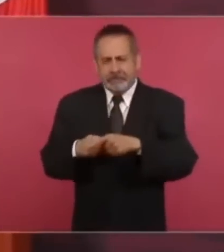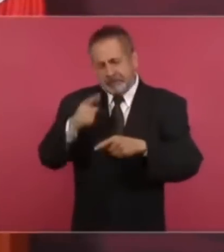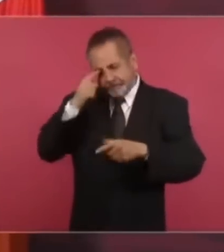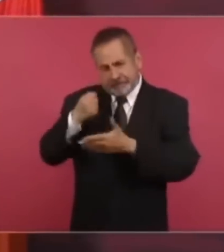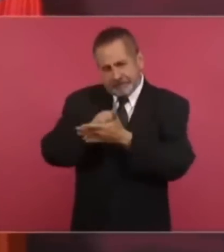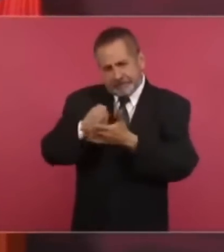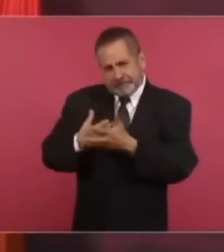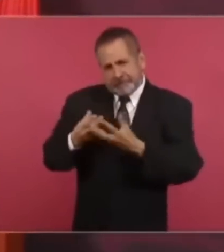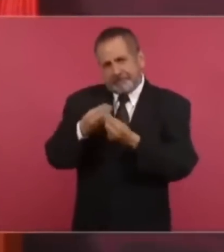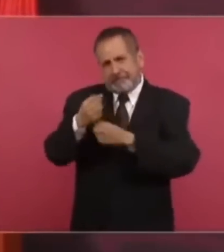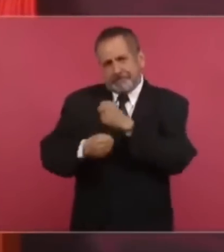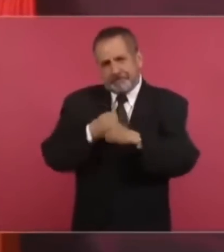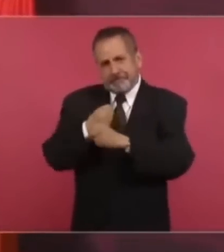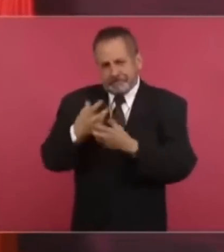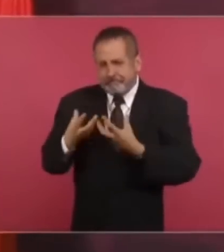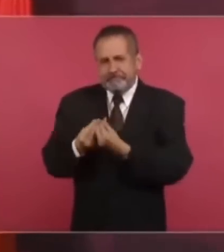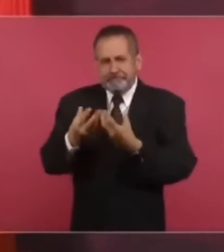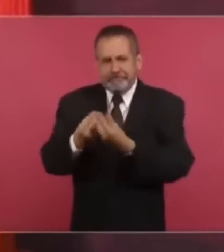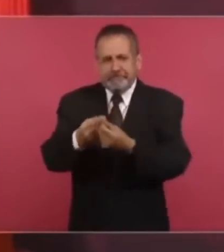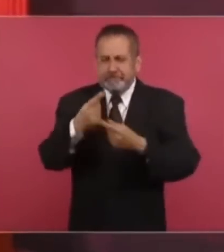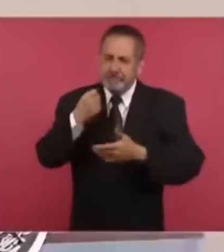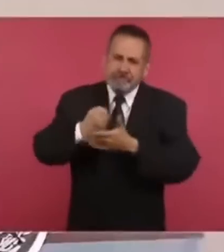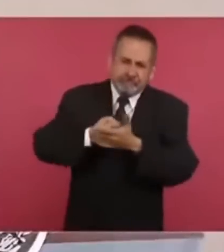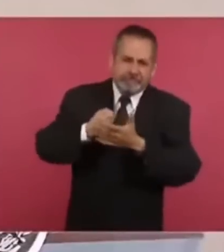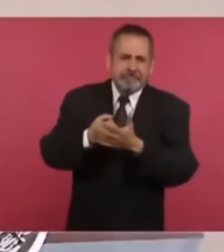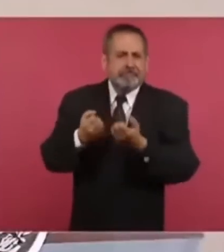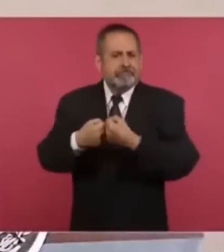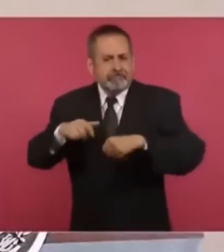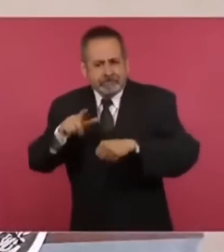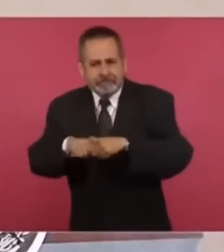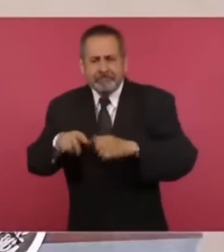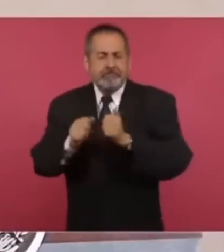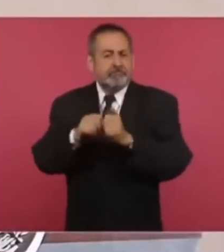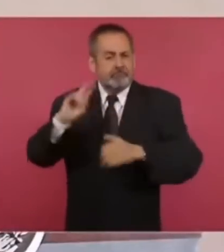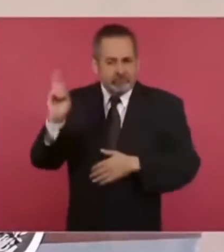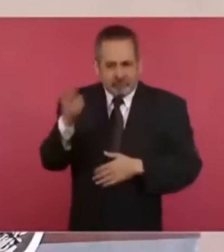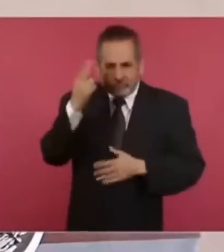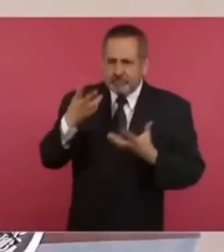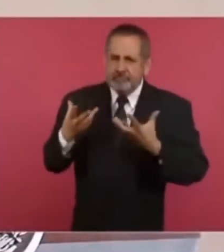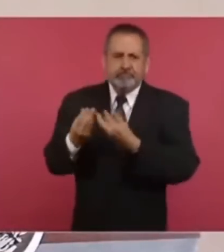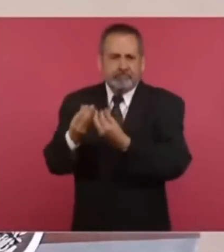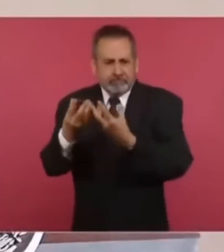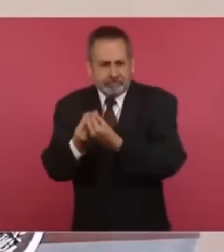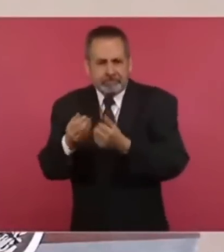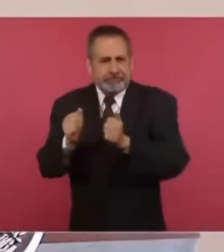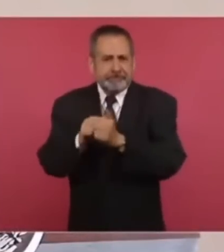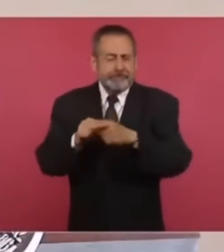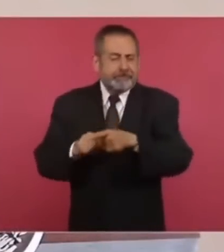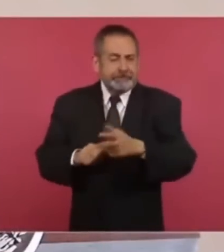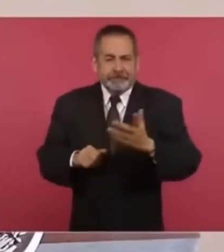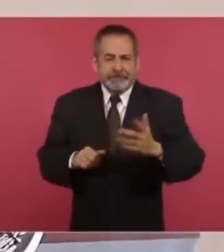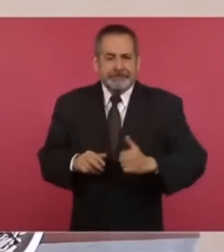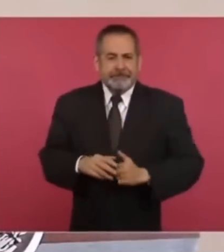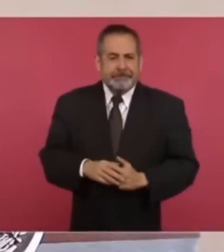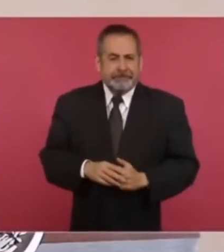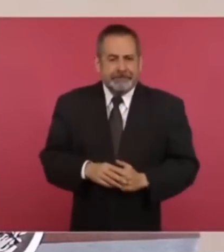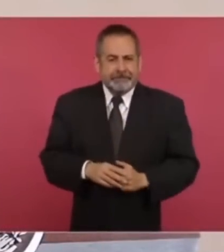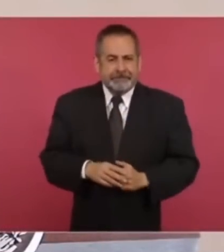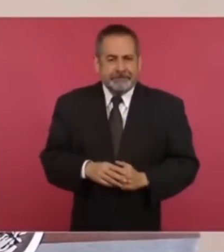movimiento desde hace muchos años, en actividades sociales de la universidad, de algunas